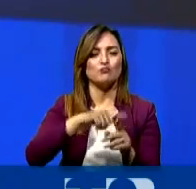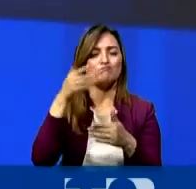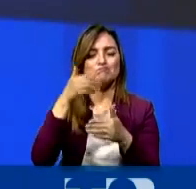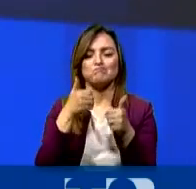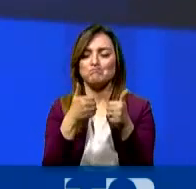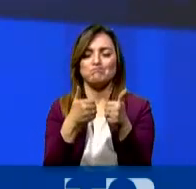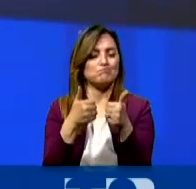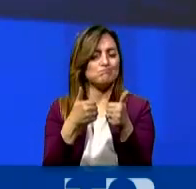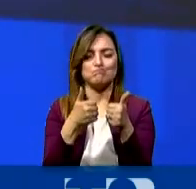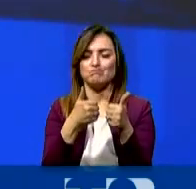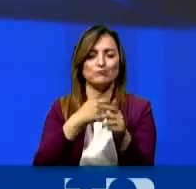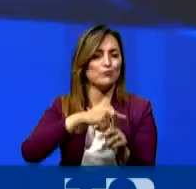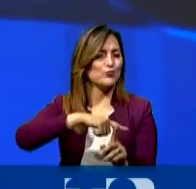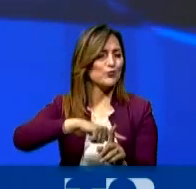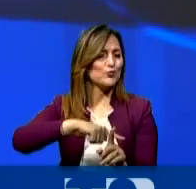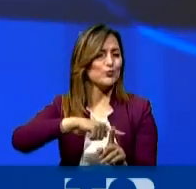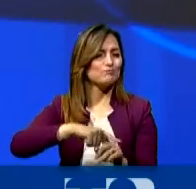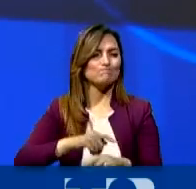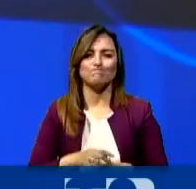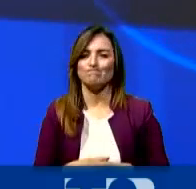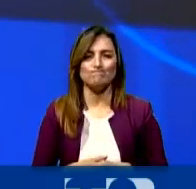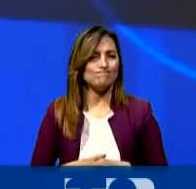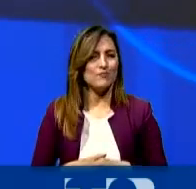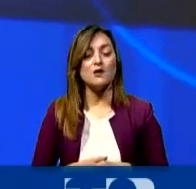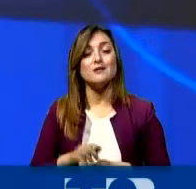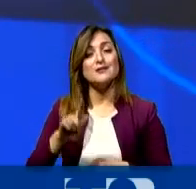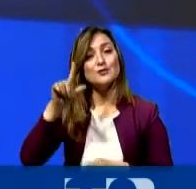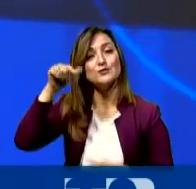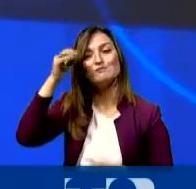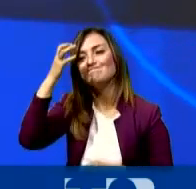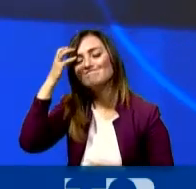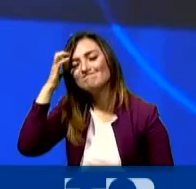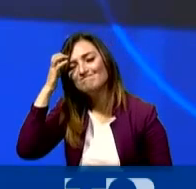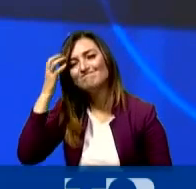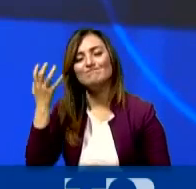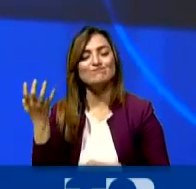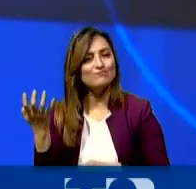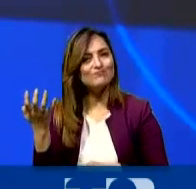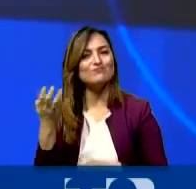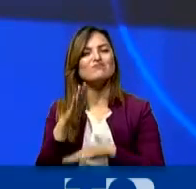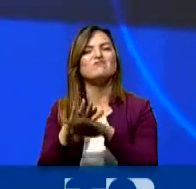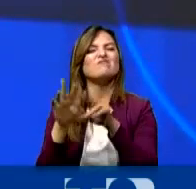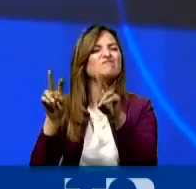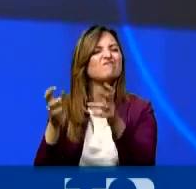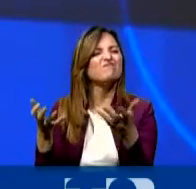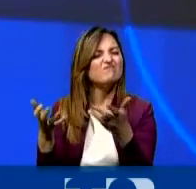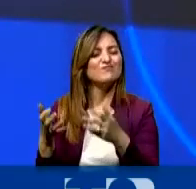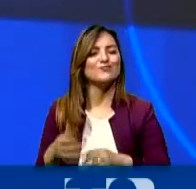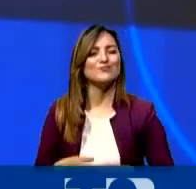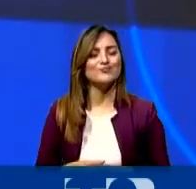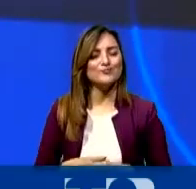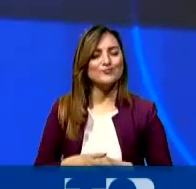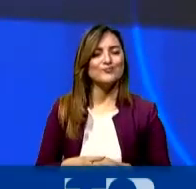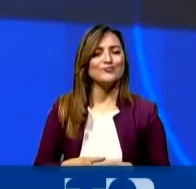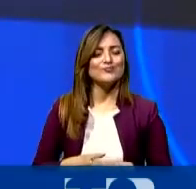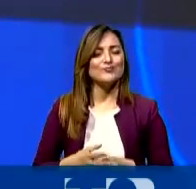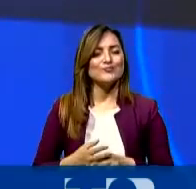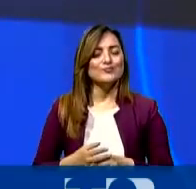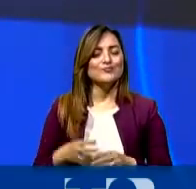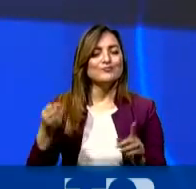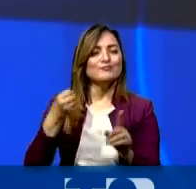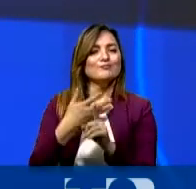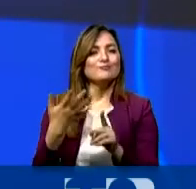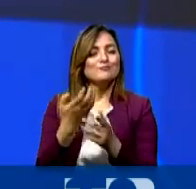eso no conviene al estar allí a partir adecuado porque el gobierno está preocupado por eso de sobre eso por lo que implanten impacta en